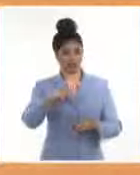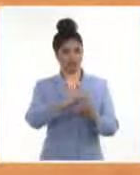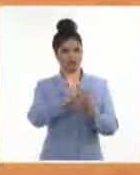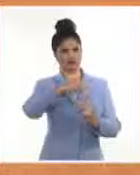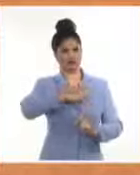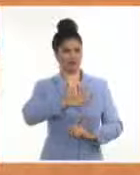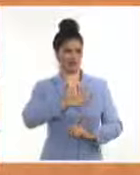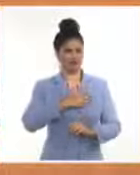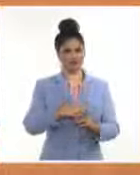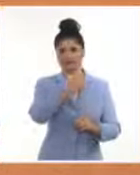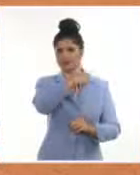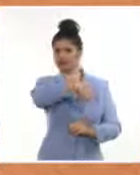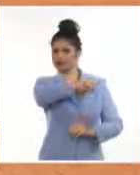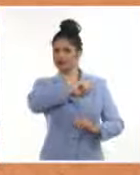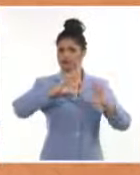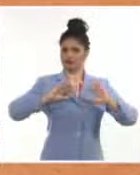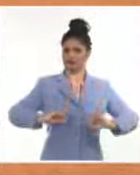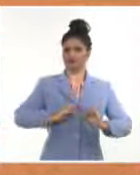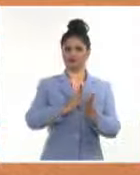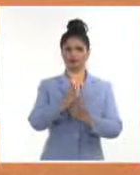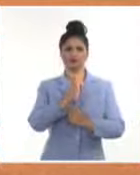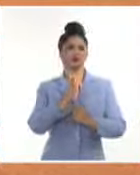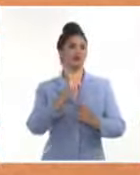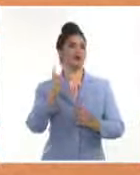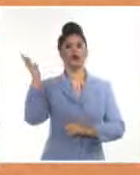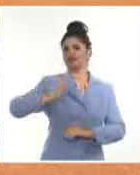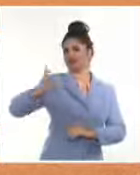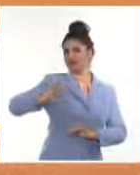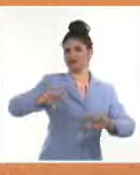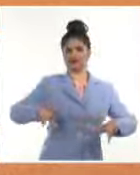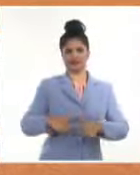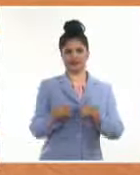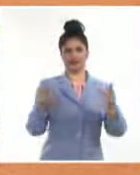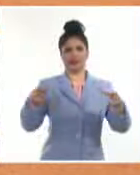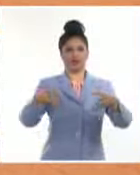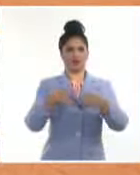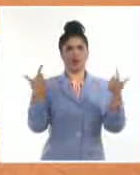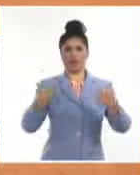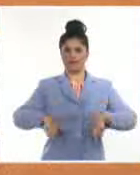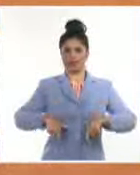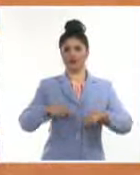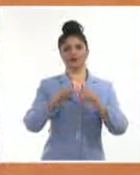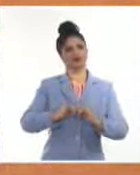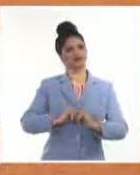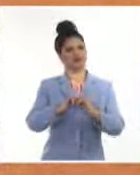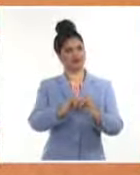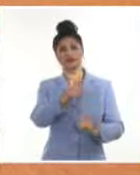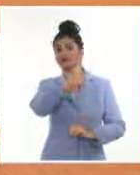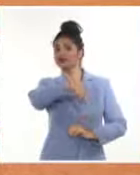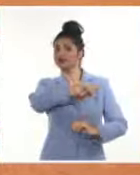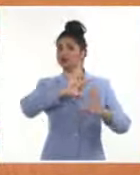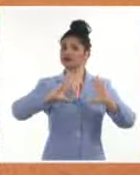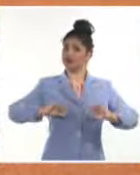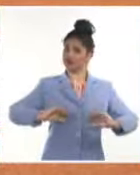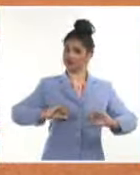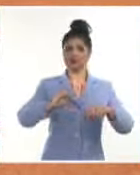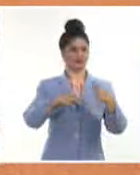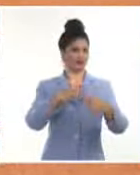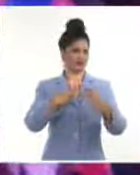Bueno, anoche continuaron los festejos para compartir con el equipo campeón y aquí tenemos detalles de la actividad nocturna con